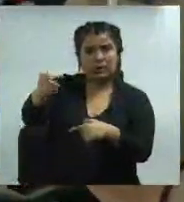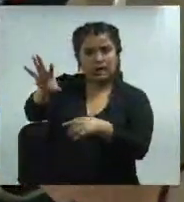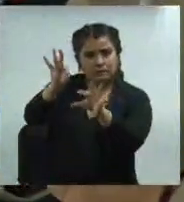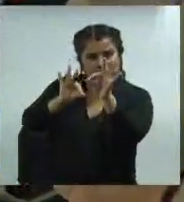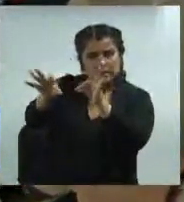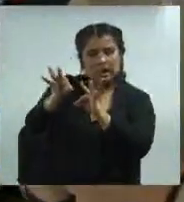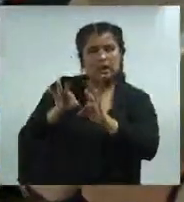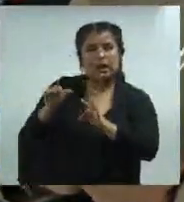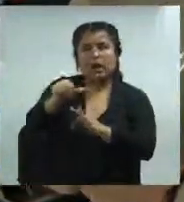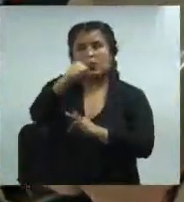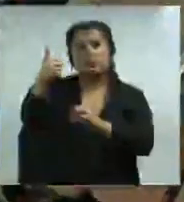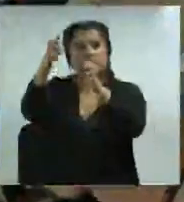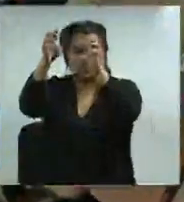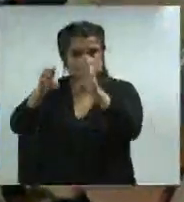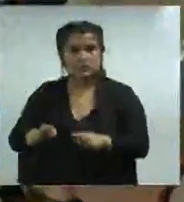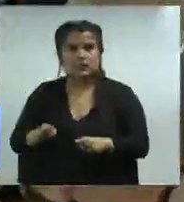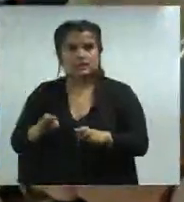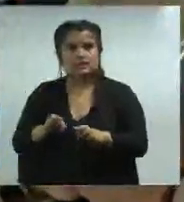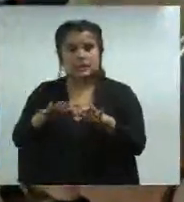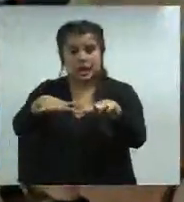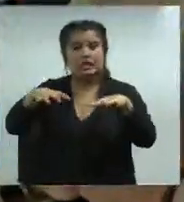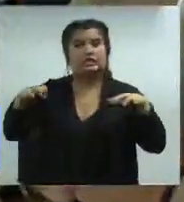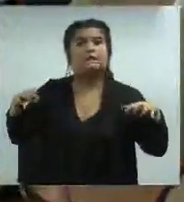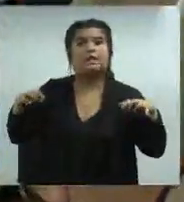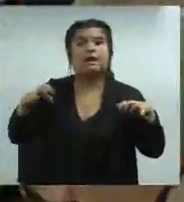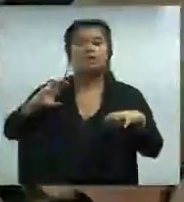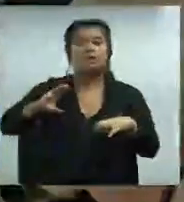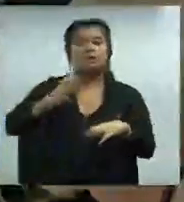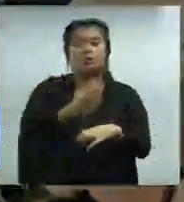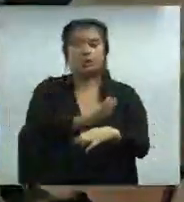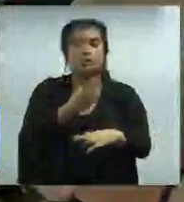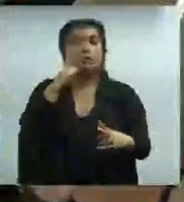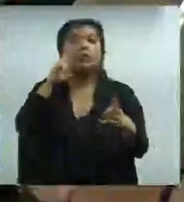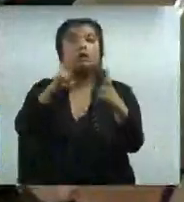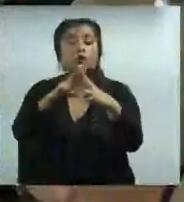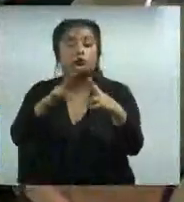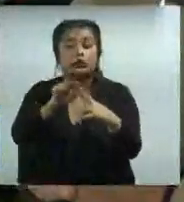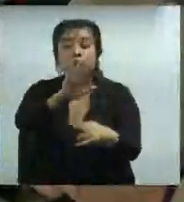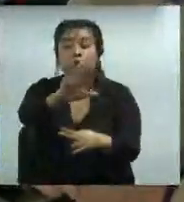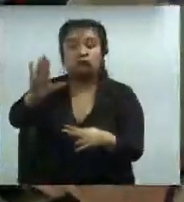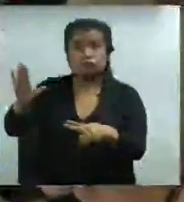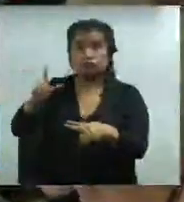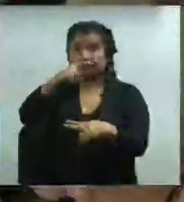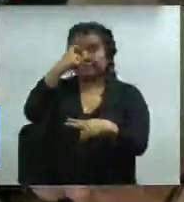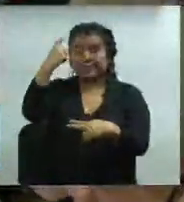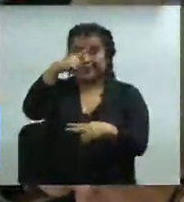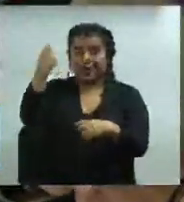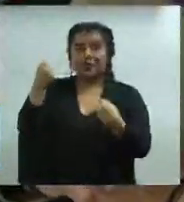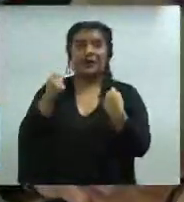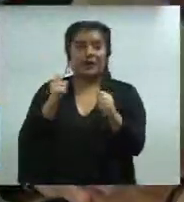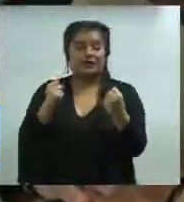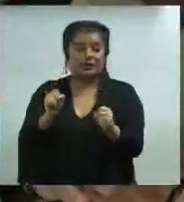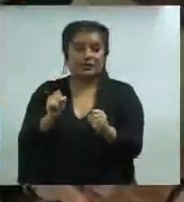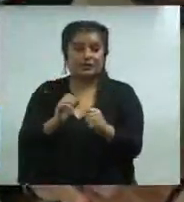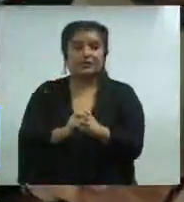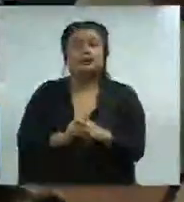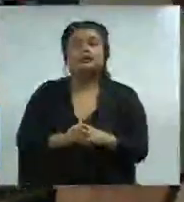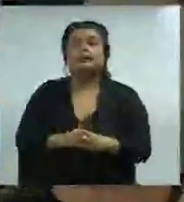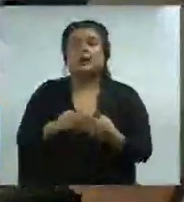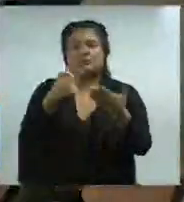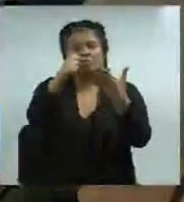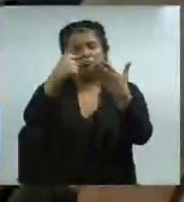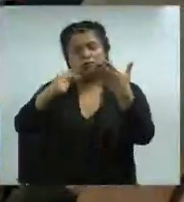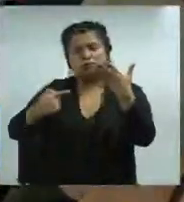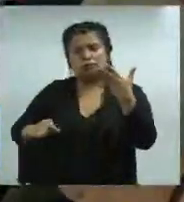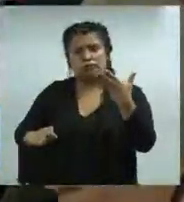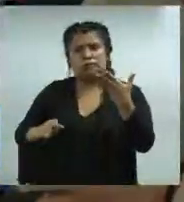encargados del medio ambiente al pleno del Congreso, a conocer lo que está sucediendo. Son muchas las causas de esta contaminación, pero